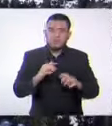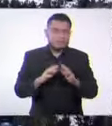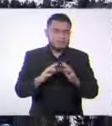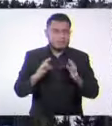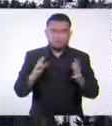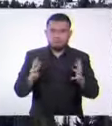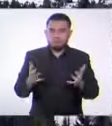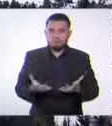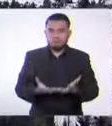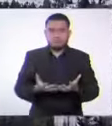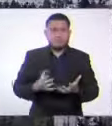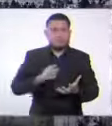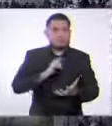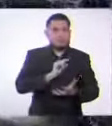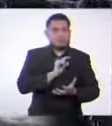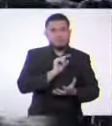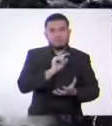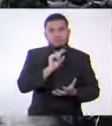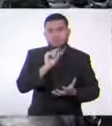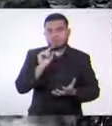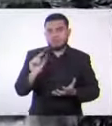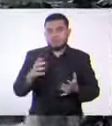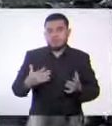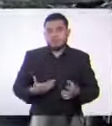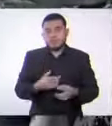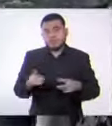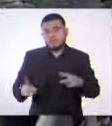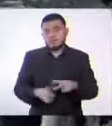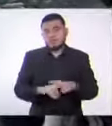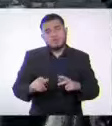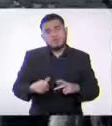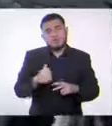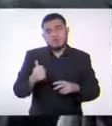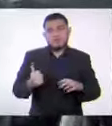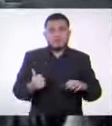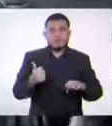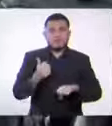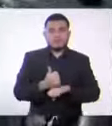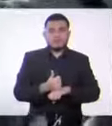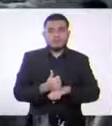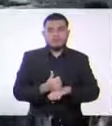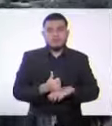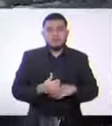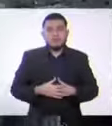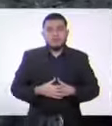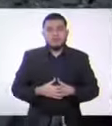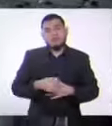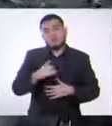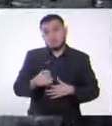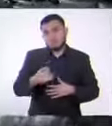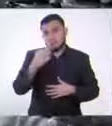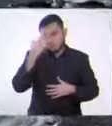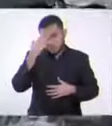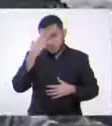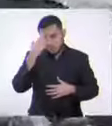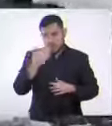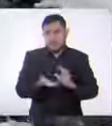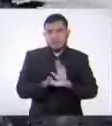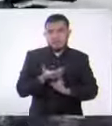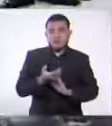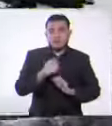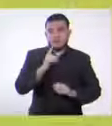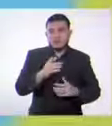pues existen otras sustancias fundamentales, pero de esto te enterarás conforme avances en